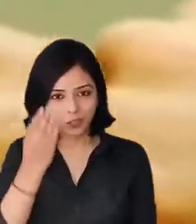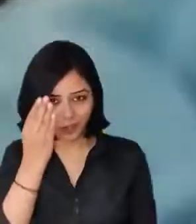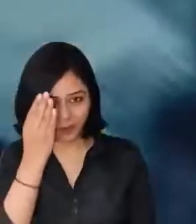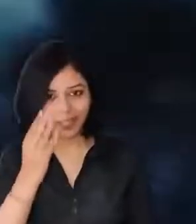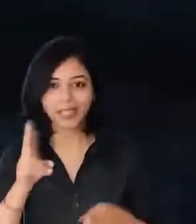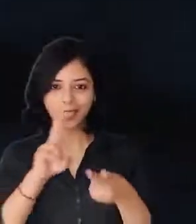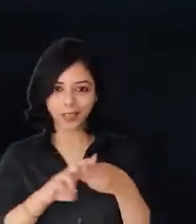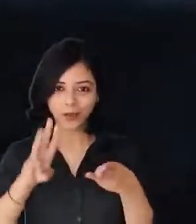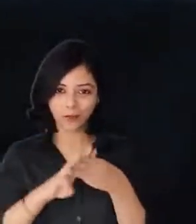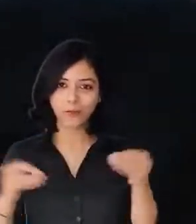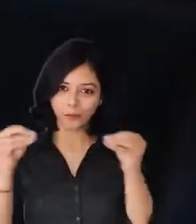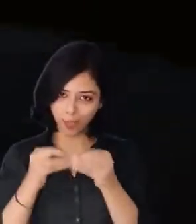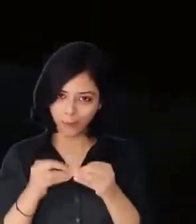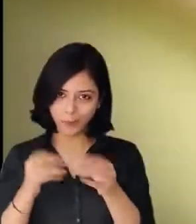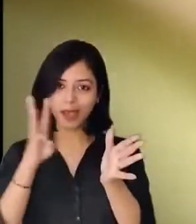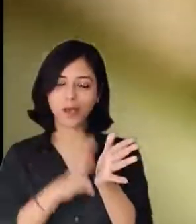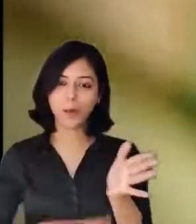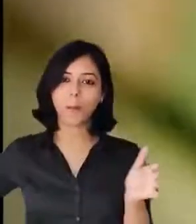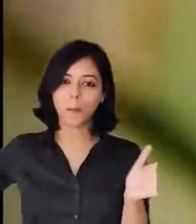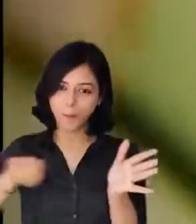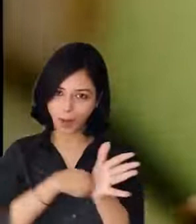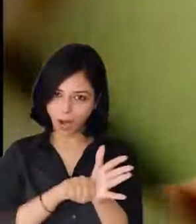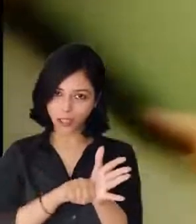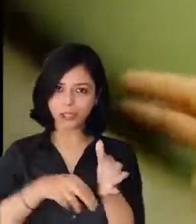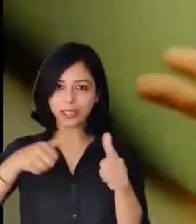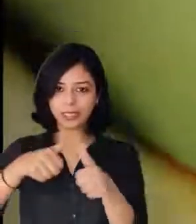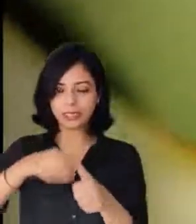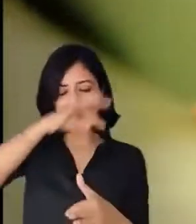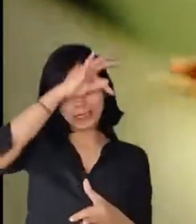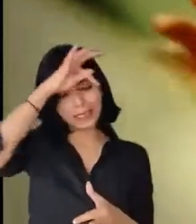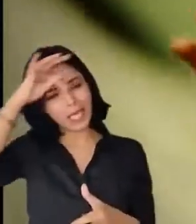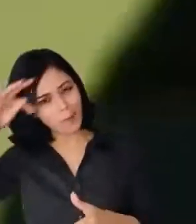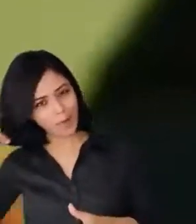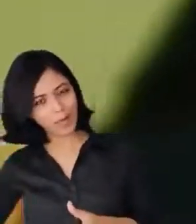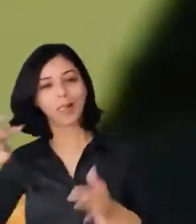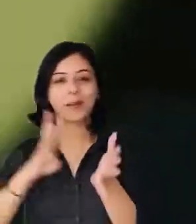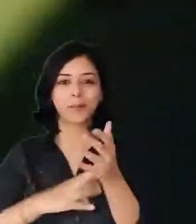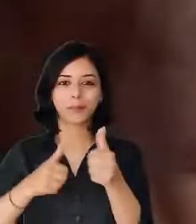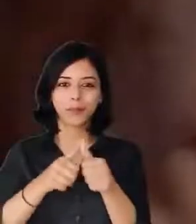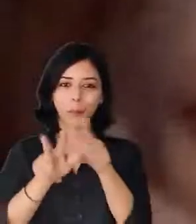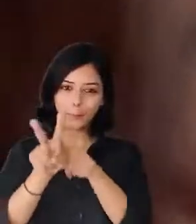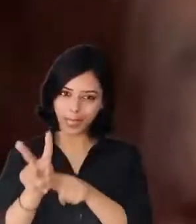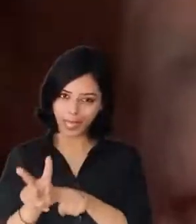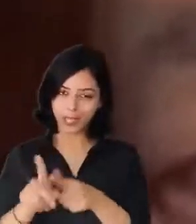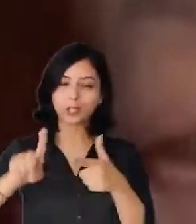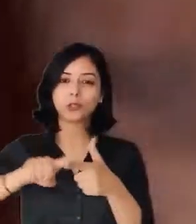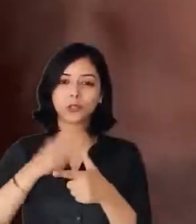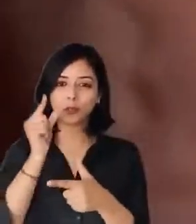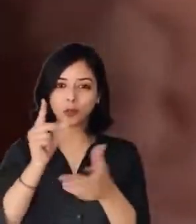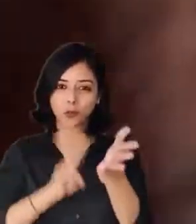estaba agradecido de que el joven atemorizado por fin hubiera tenido el valor de hablar. Les dije a sus